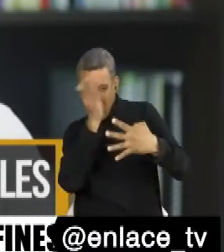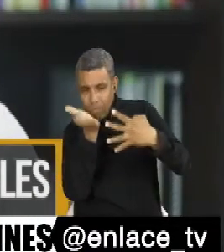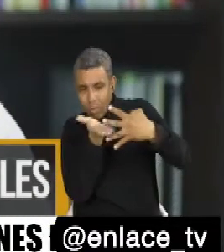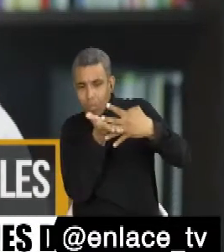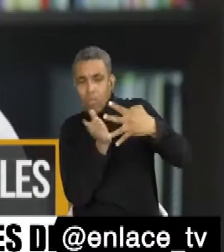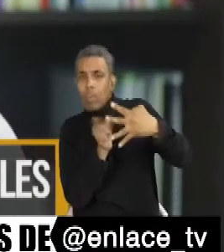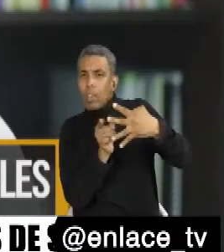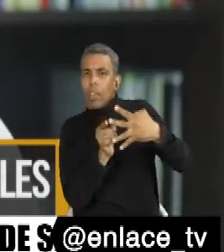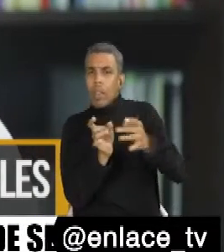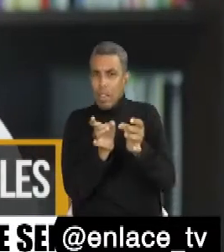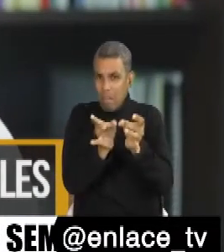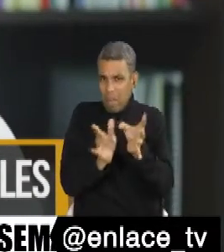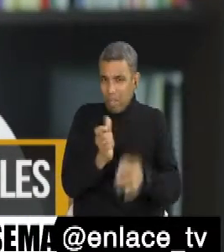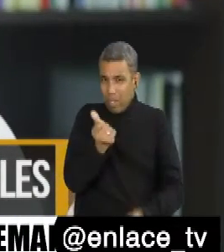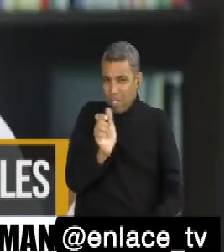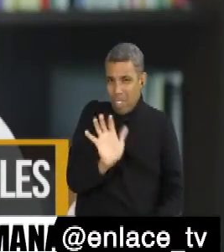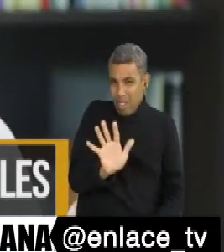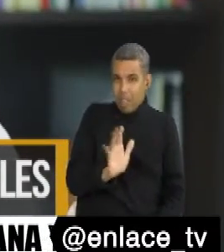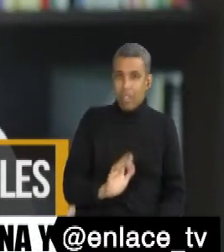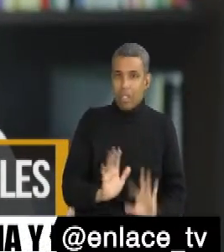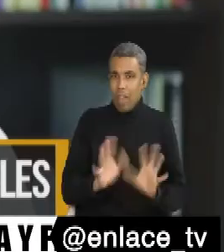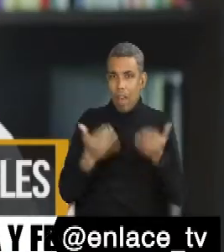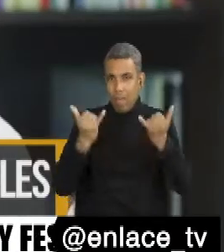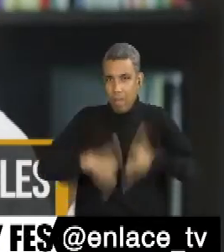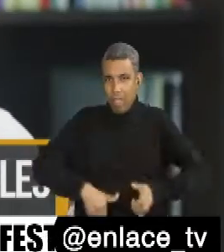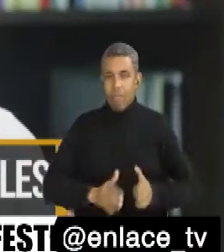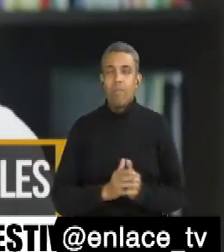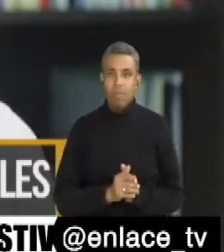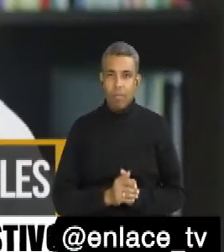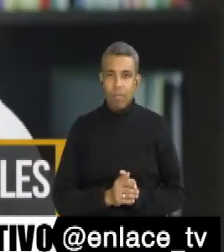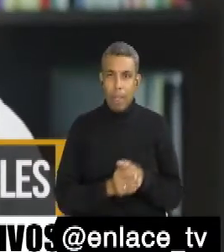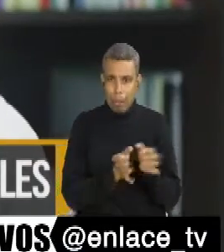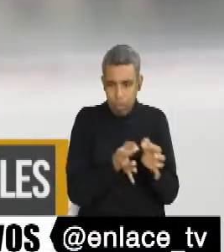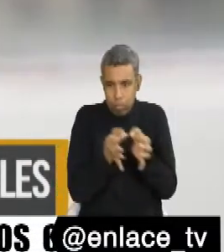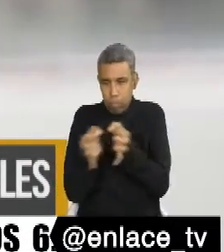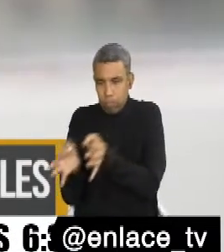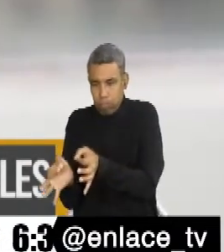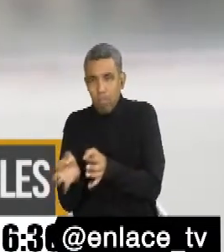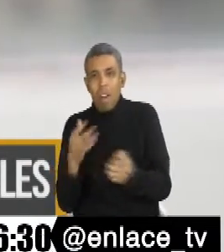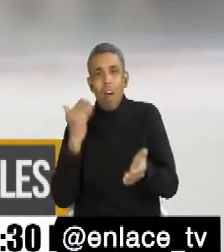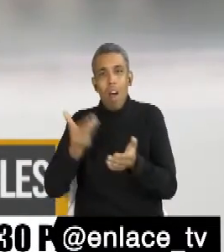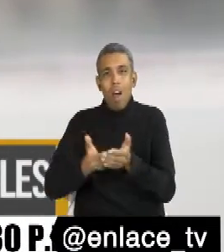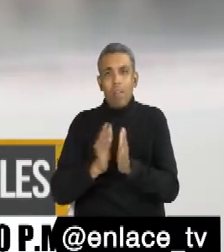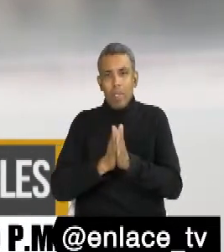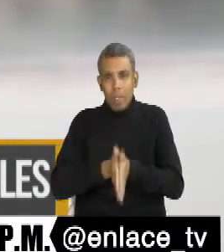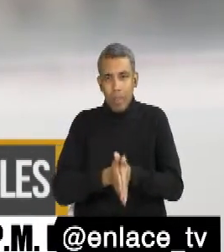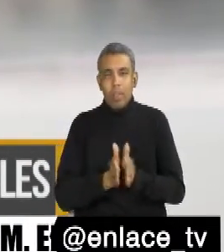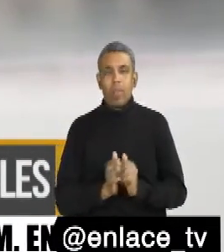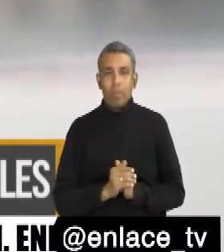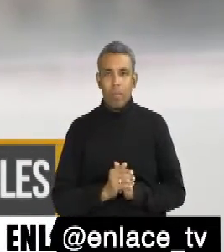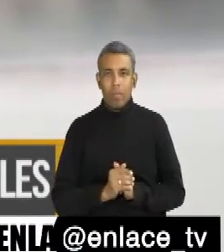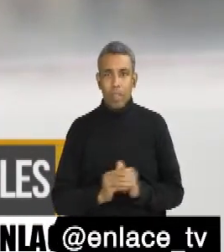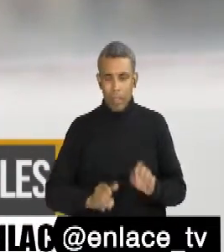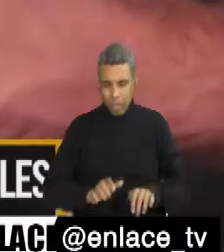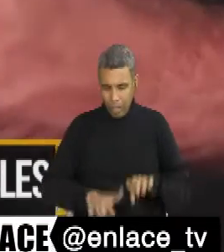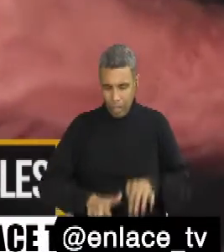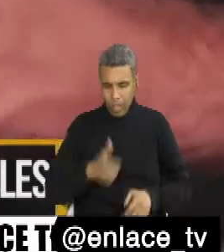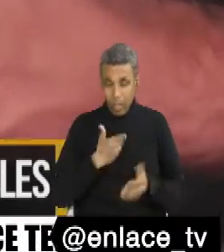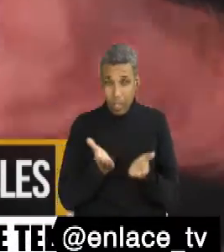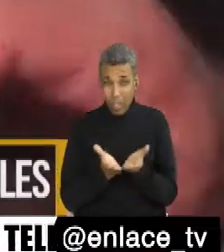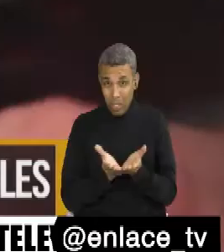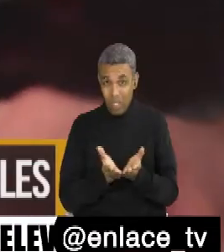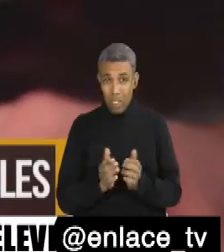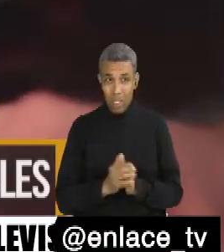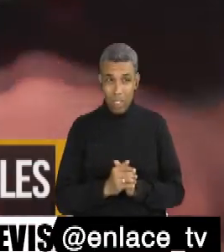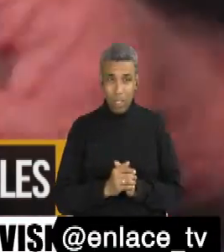de diciembre para terminar el calendario escolar del año 2017. Pero esta propuesta, según el secretario de Educación, Óscar Jaramillo,